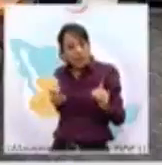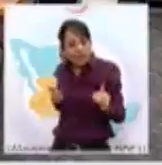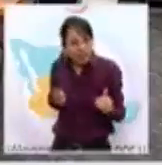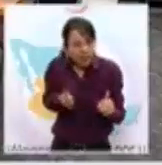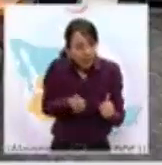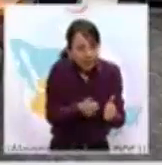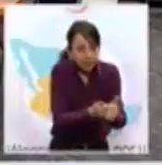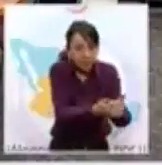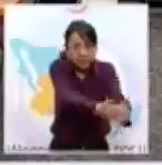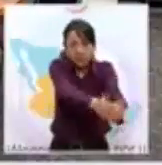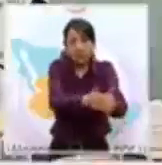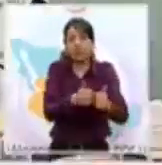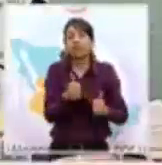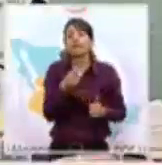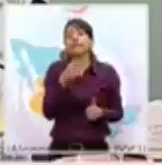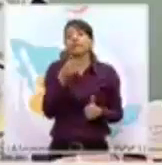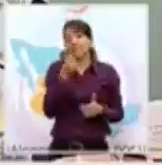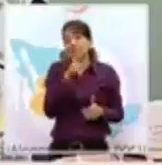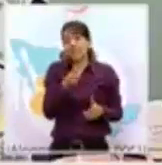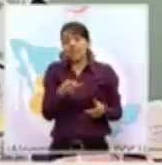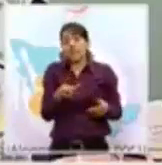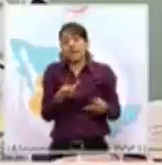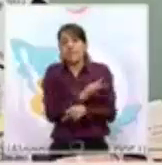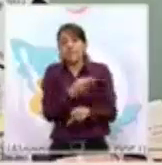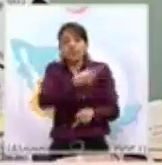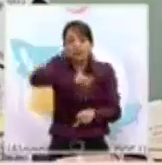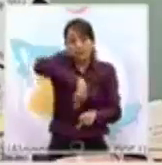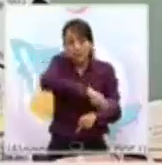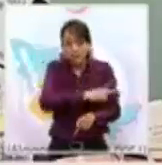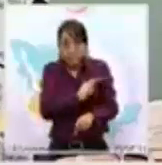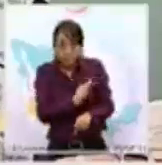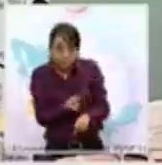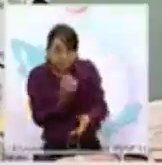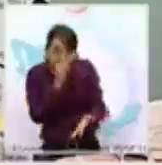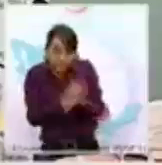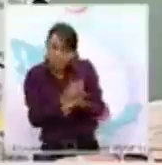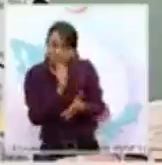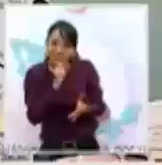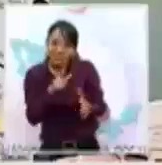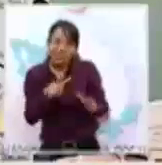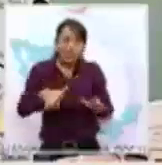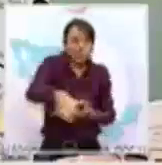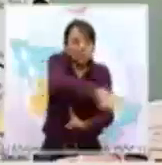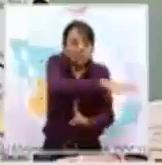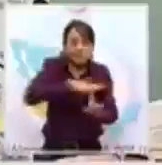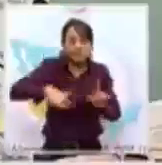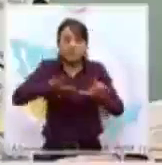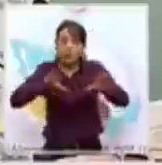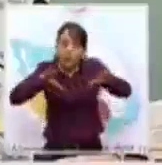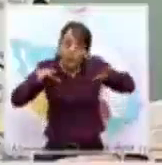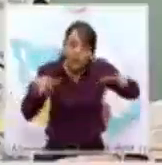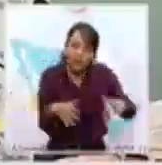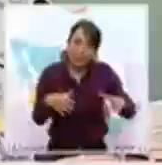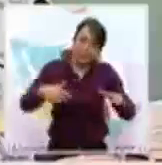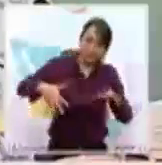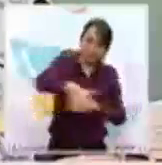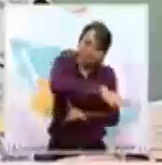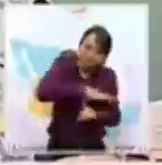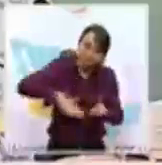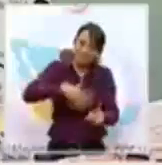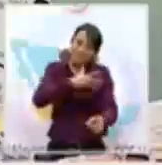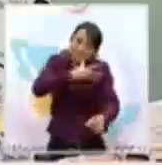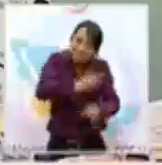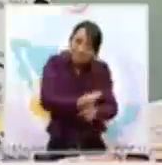de pobreza de las personas, sino también de las propias comunidades, bajo el eje de comunidades. Pero propiamente en